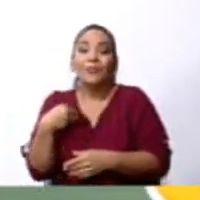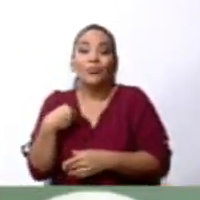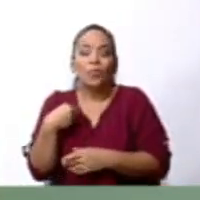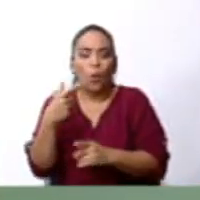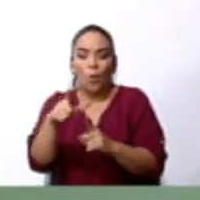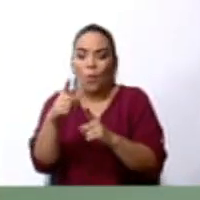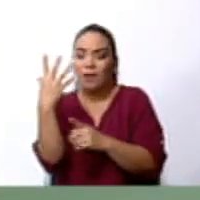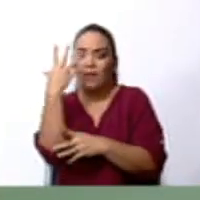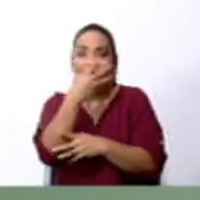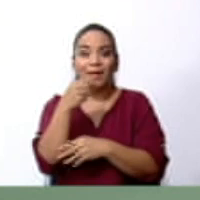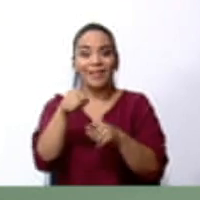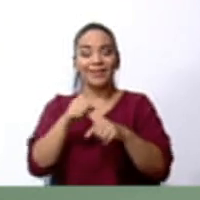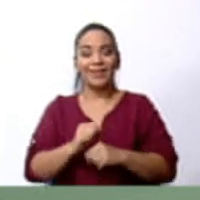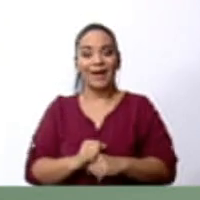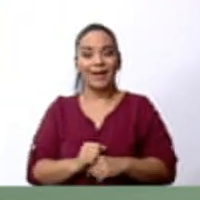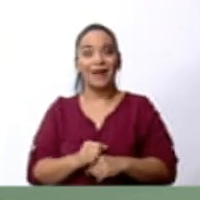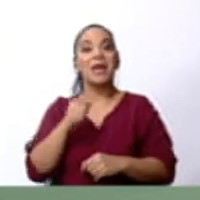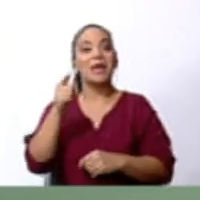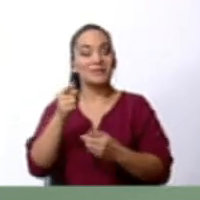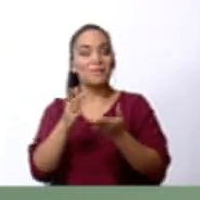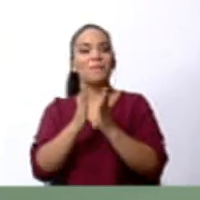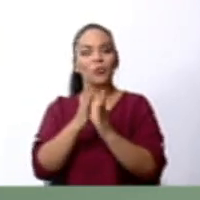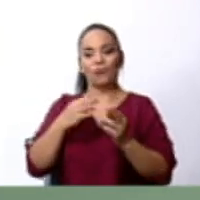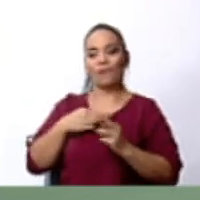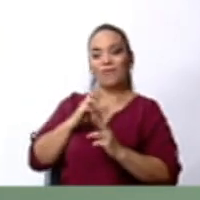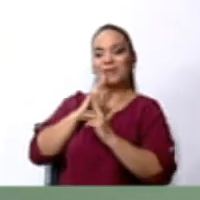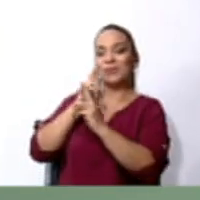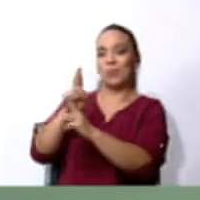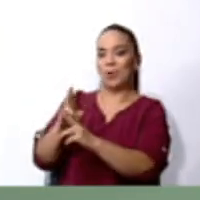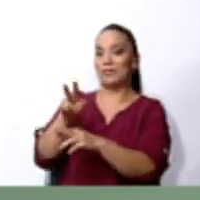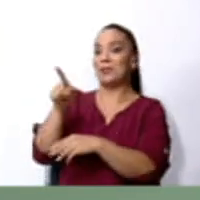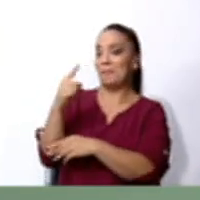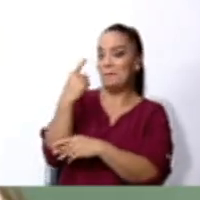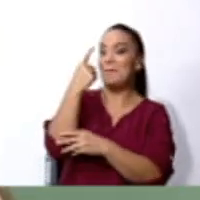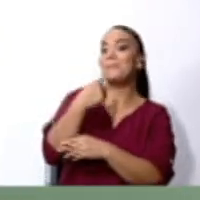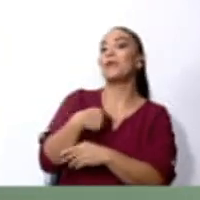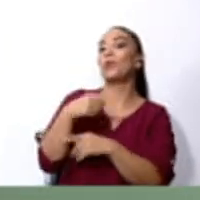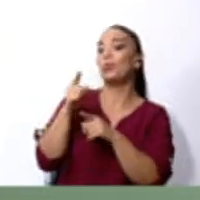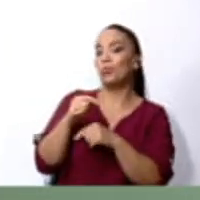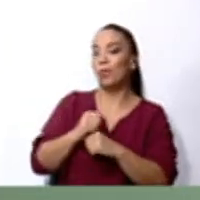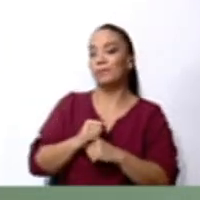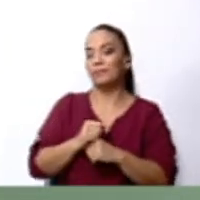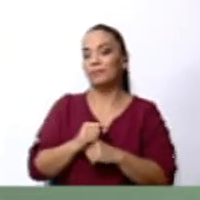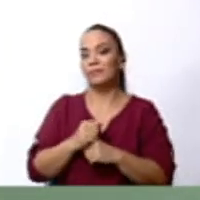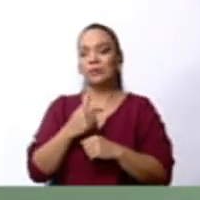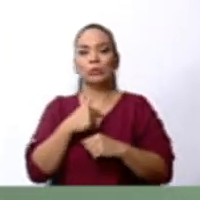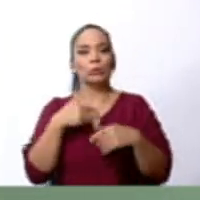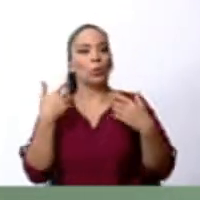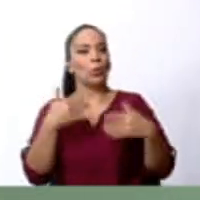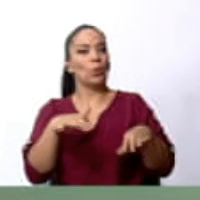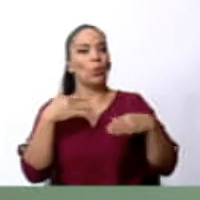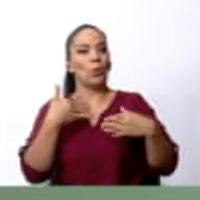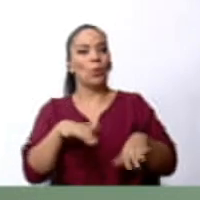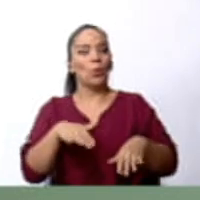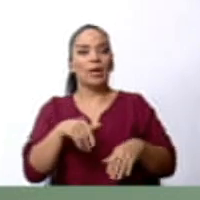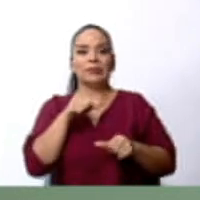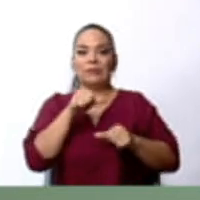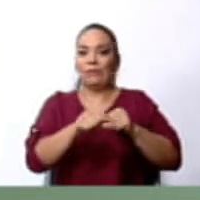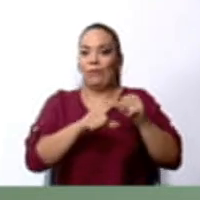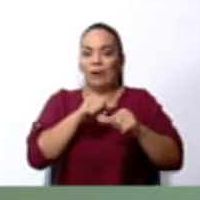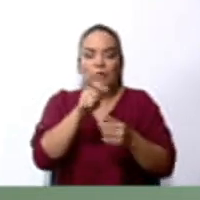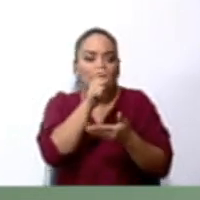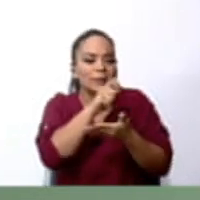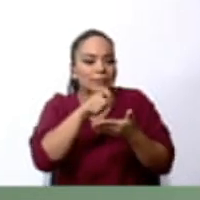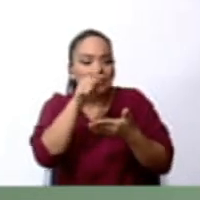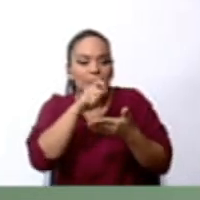muy linda y me pedía que le diera una respuesta a una pregunta que me hizo. Tuve que hacer mi mejor esfuerzo para escribir bien clarito para